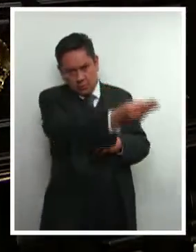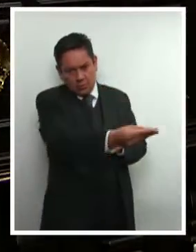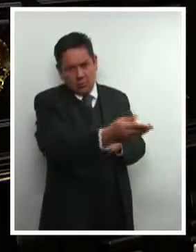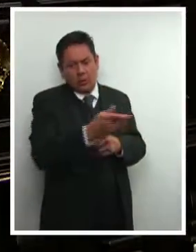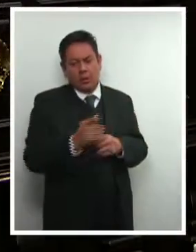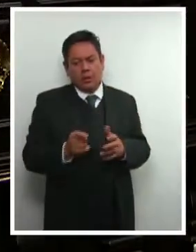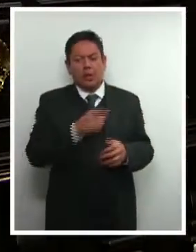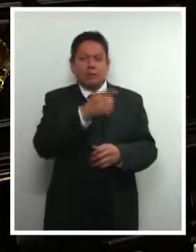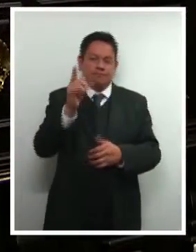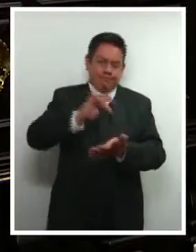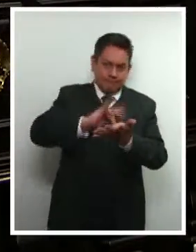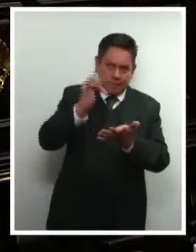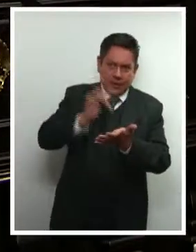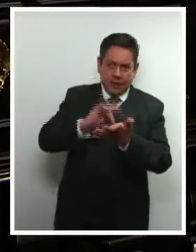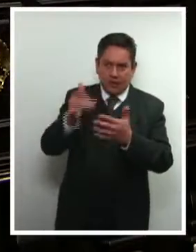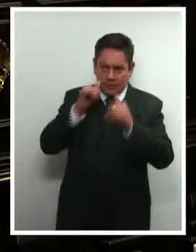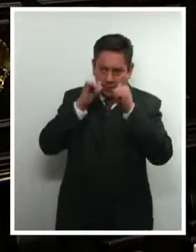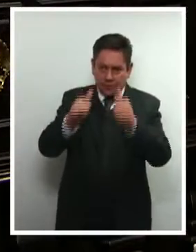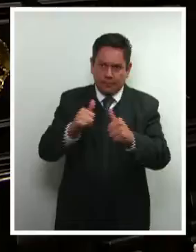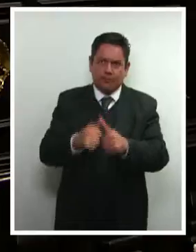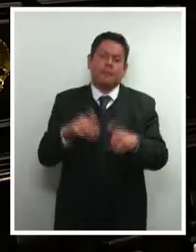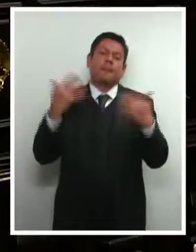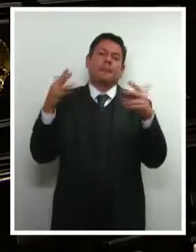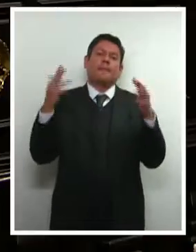agradezco muchísimo su atención.